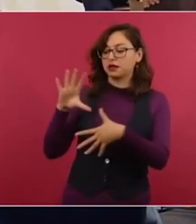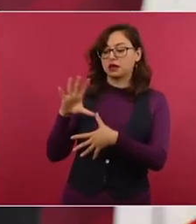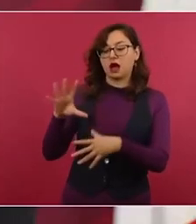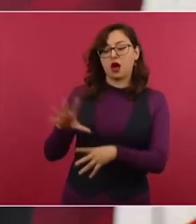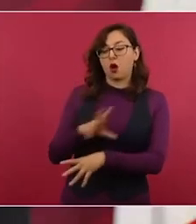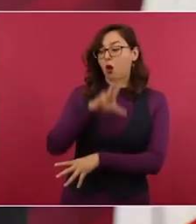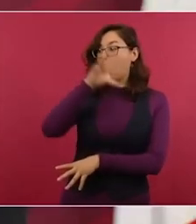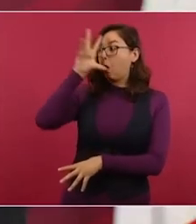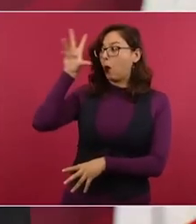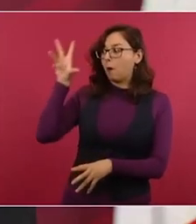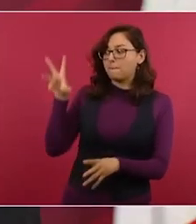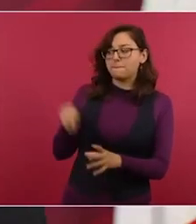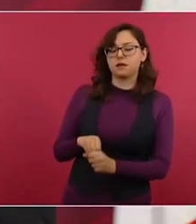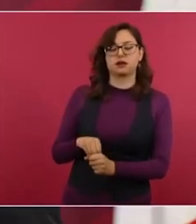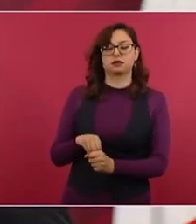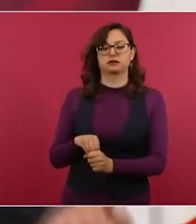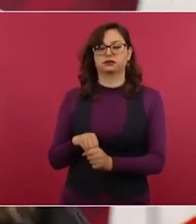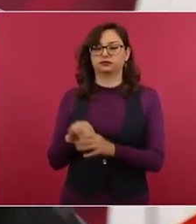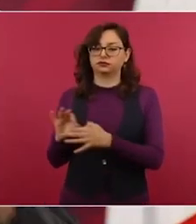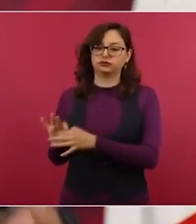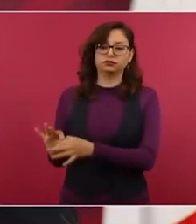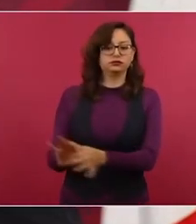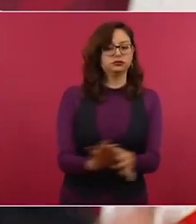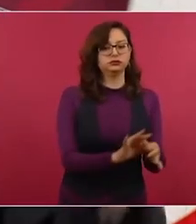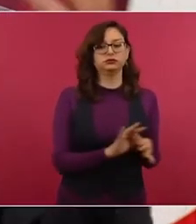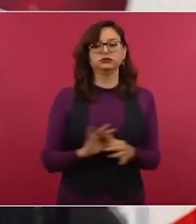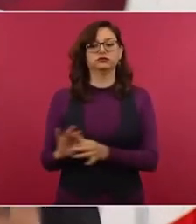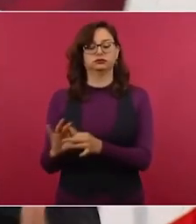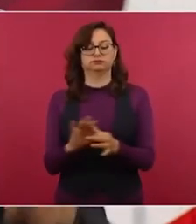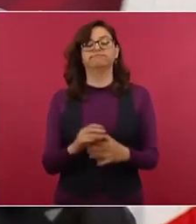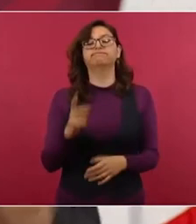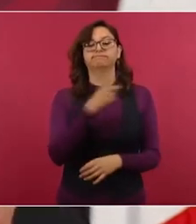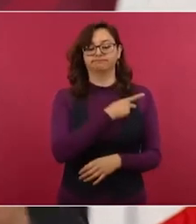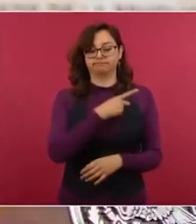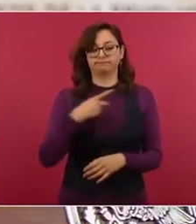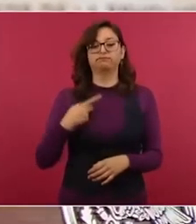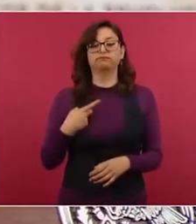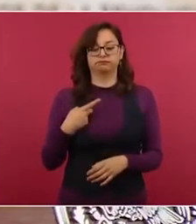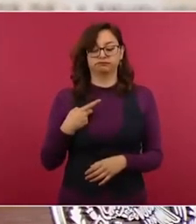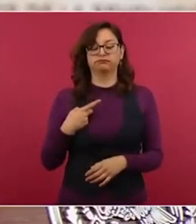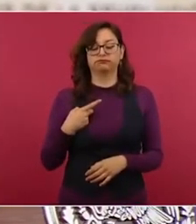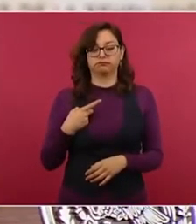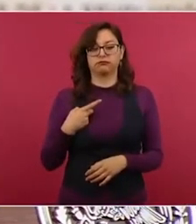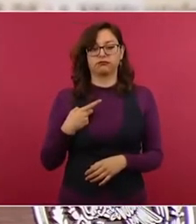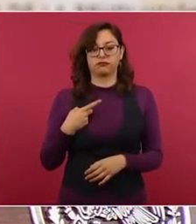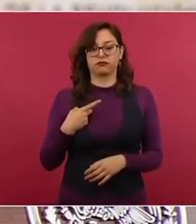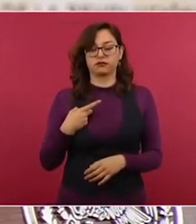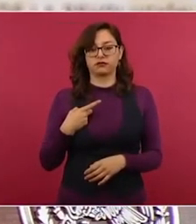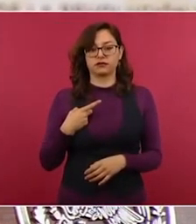que debemos unirnos todos y que es un momento